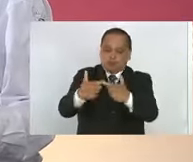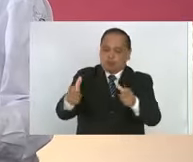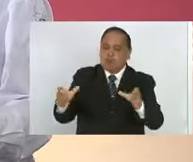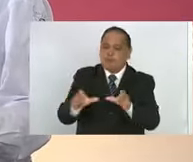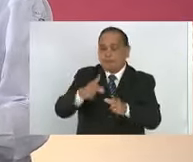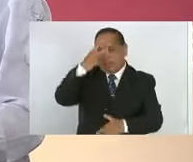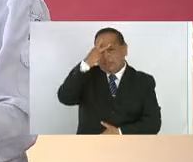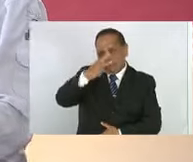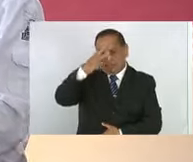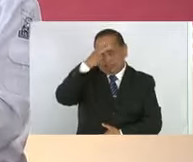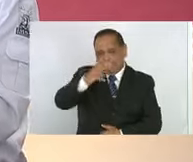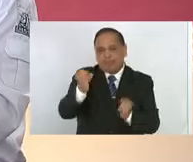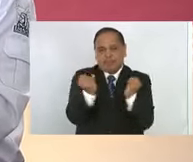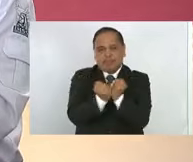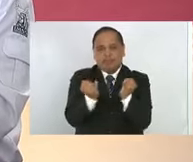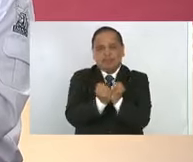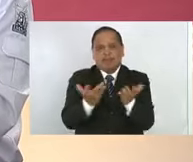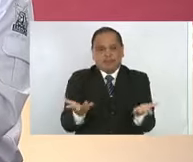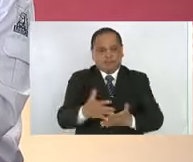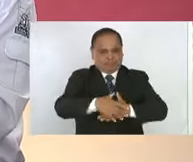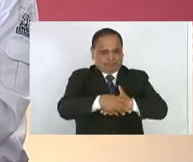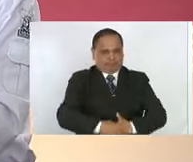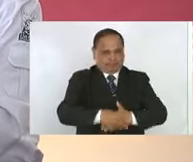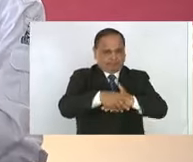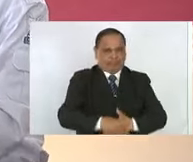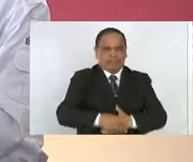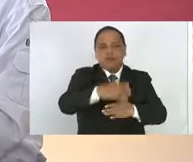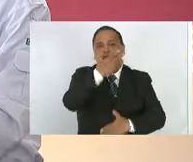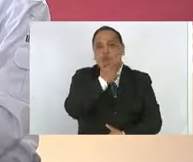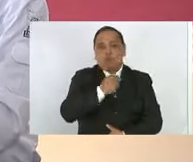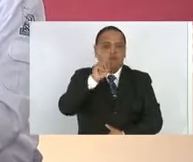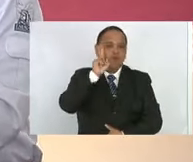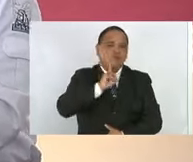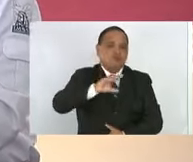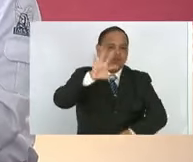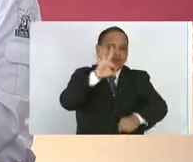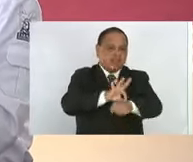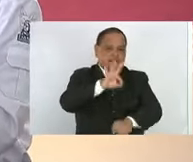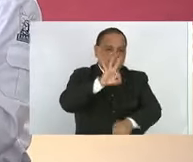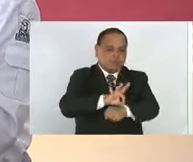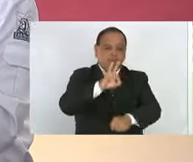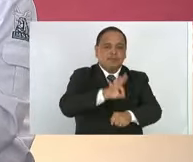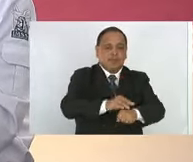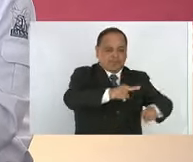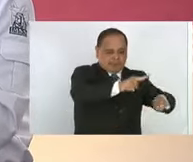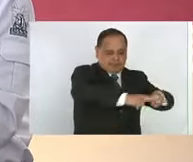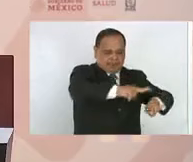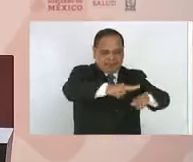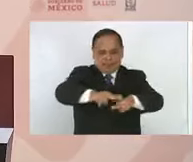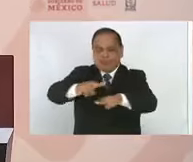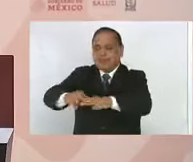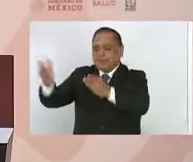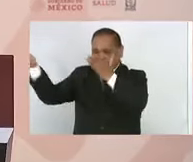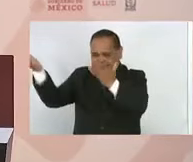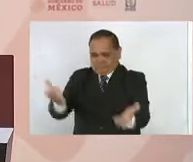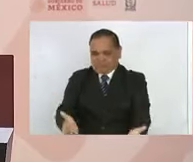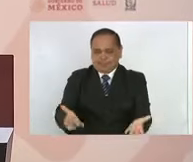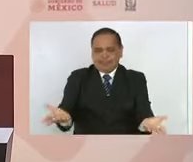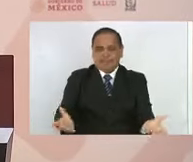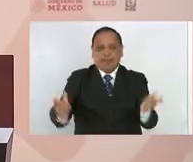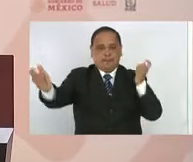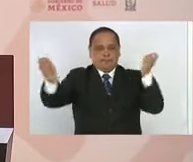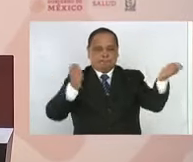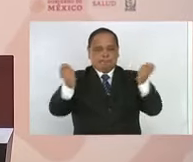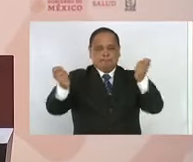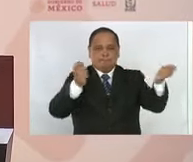sobre todo saludar el día de hoy a los 48 médicas y médicos cubanos que están aquí presentes, comandados por el doctor